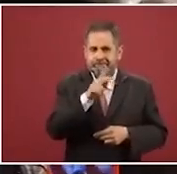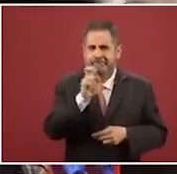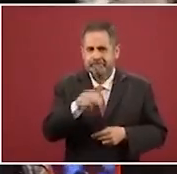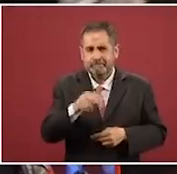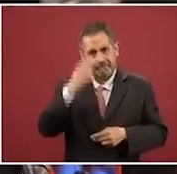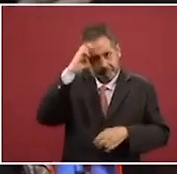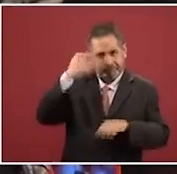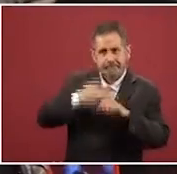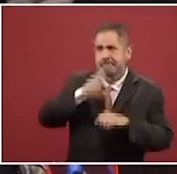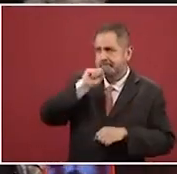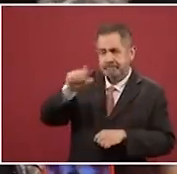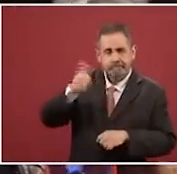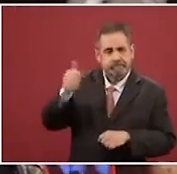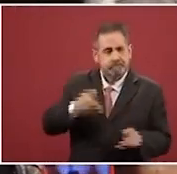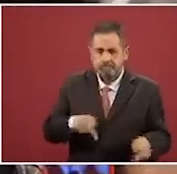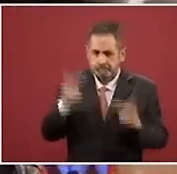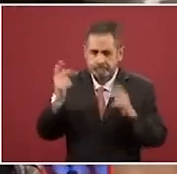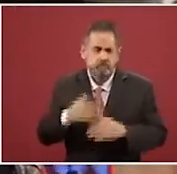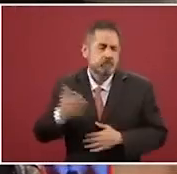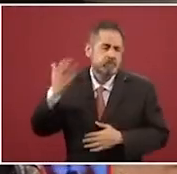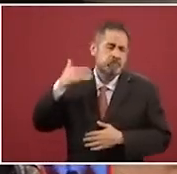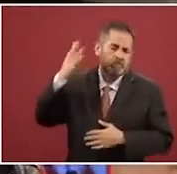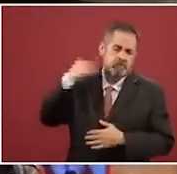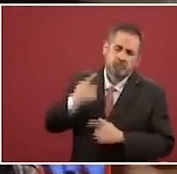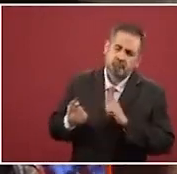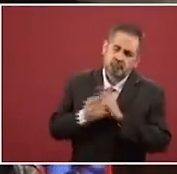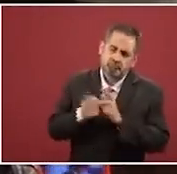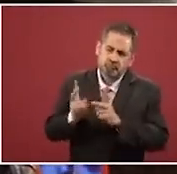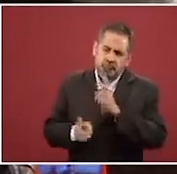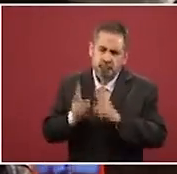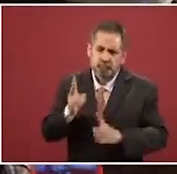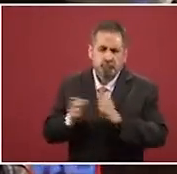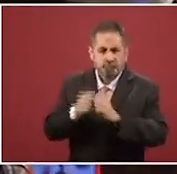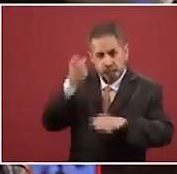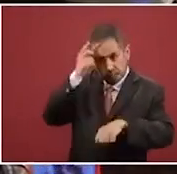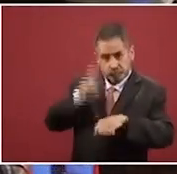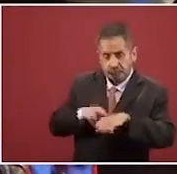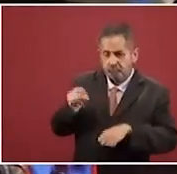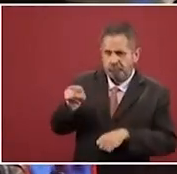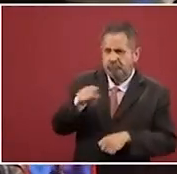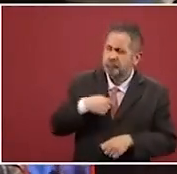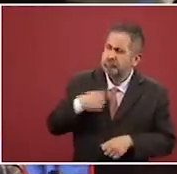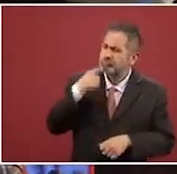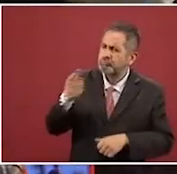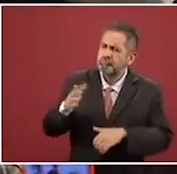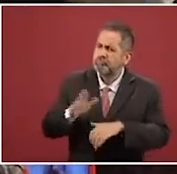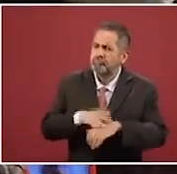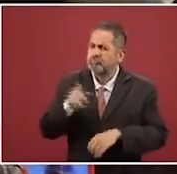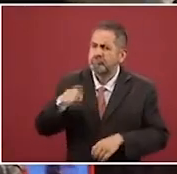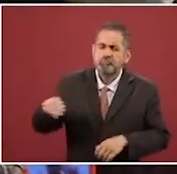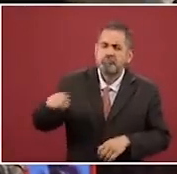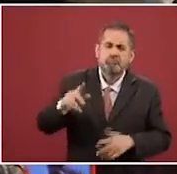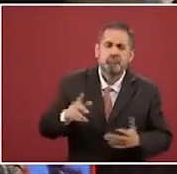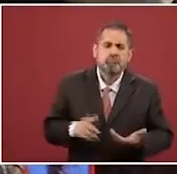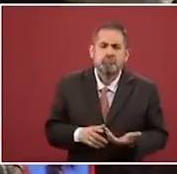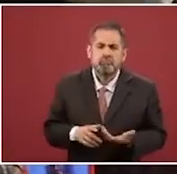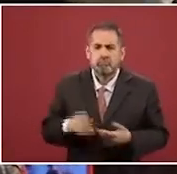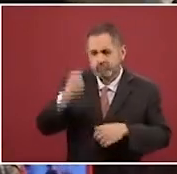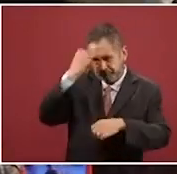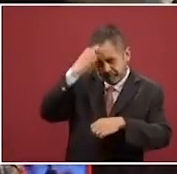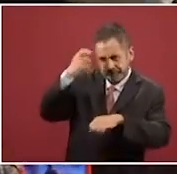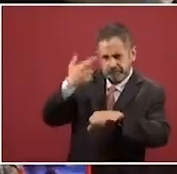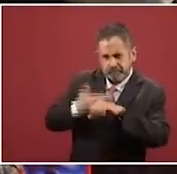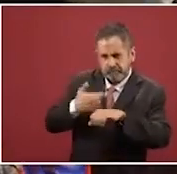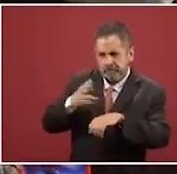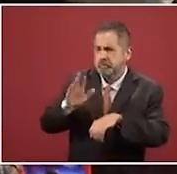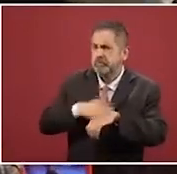tiempo platiqué con alguno de ellos, de estos directivos extranjeros, y les dije que por qué un extranjero, que por